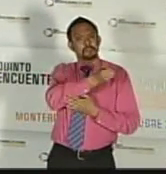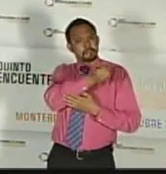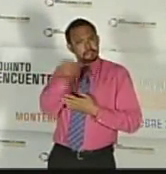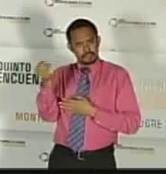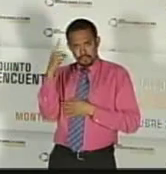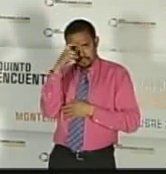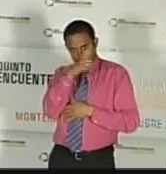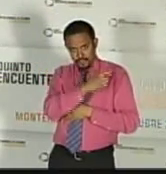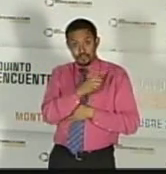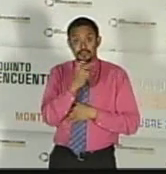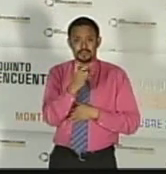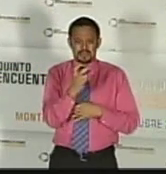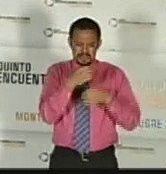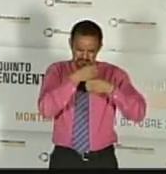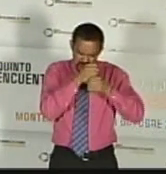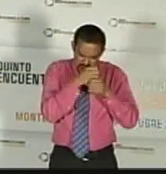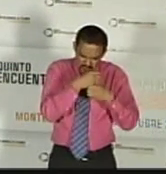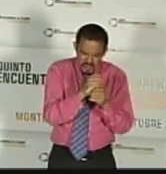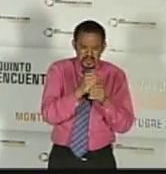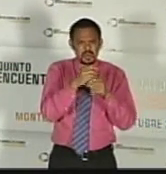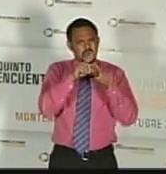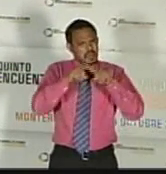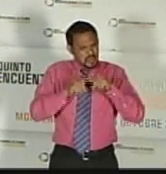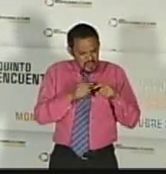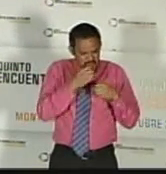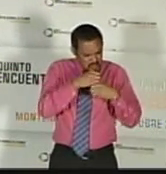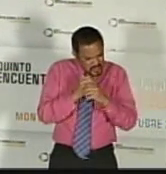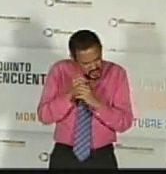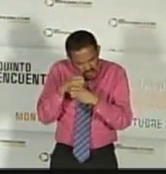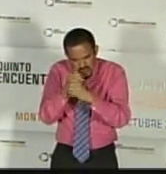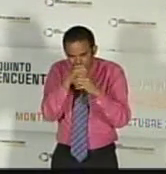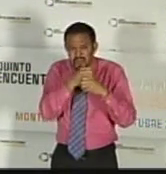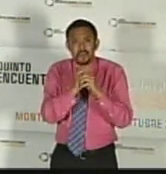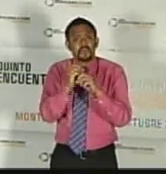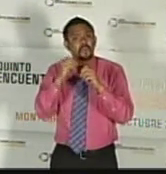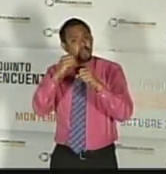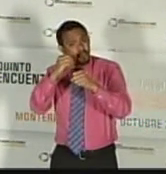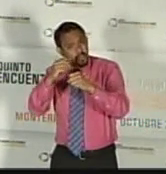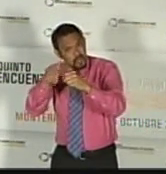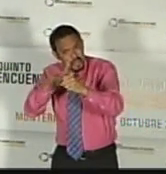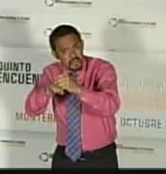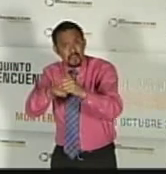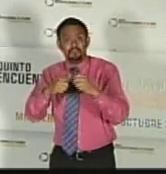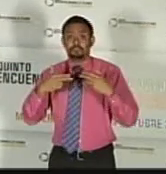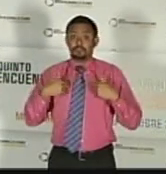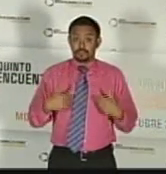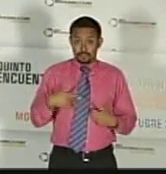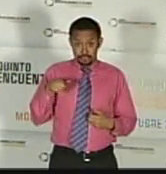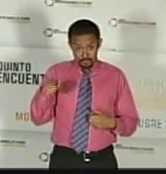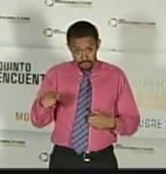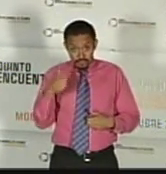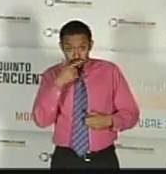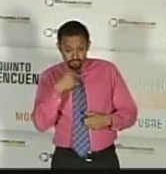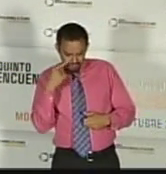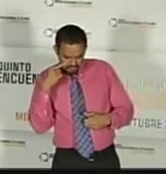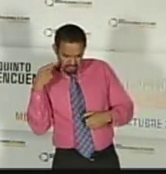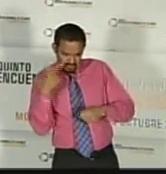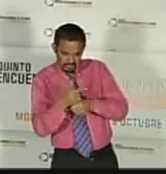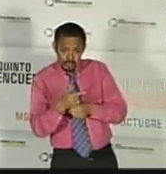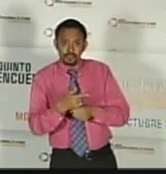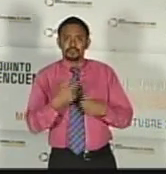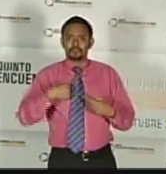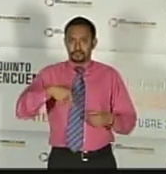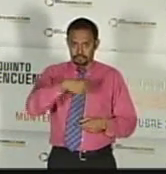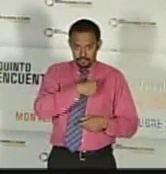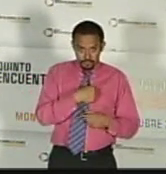complejo. Unicelular, multicelular, animal, ser humano. Y él vio que nosotros